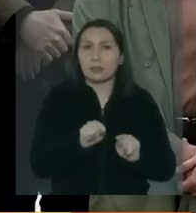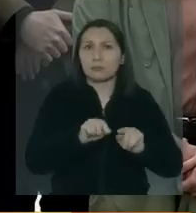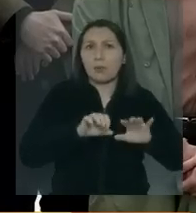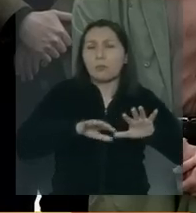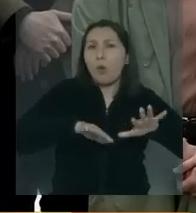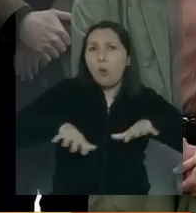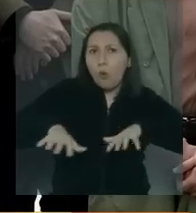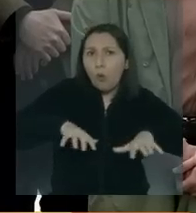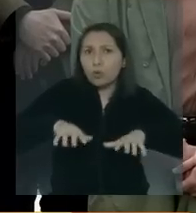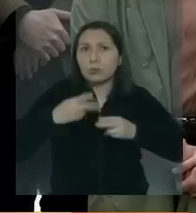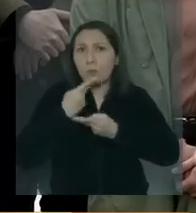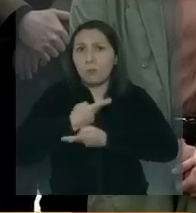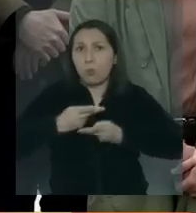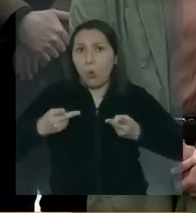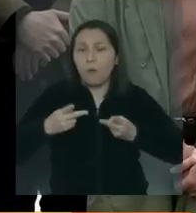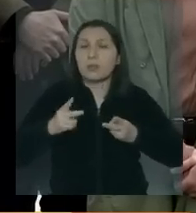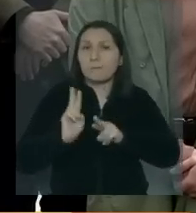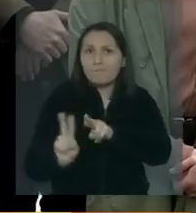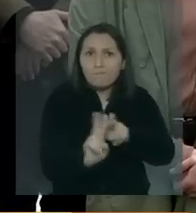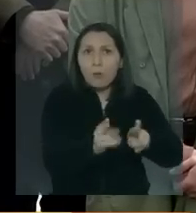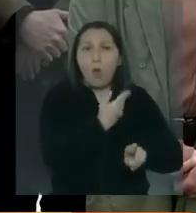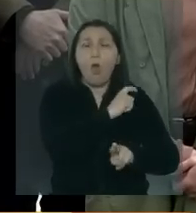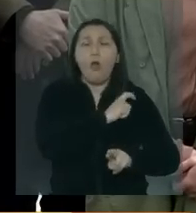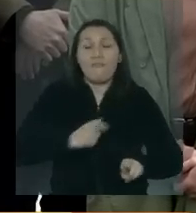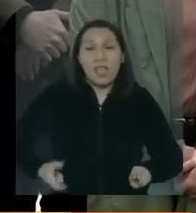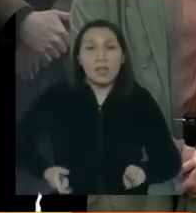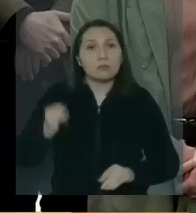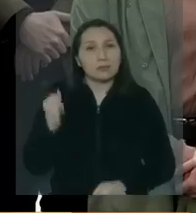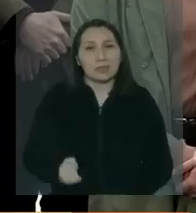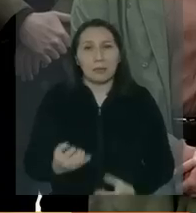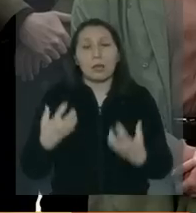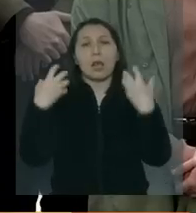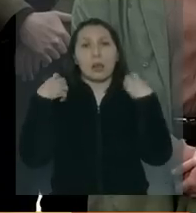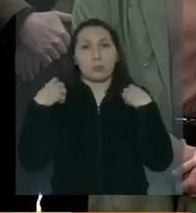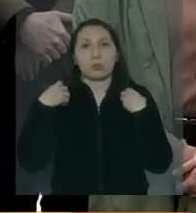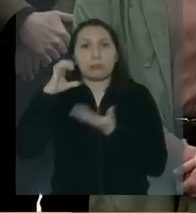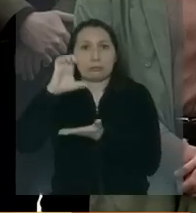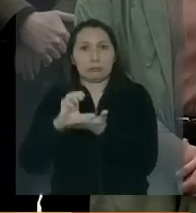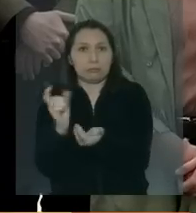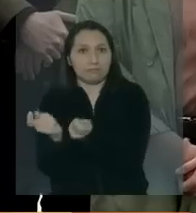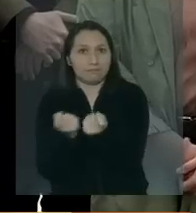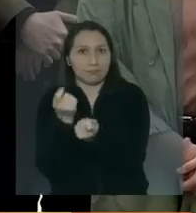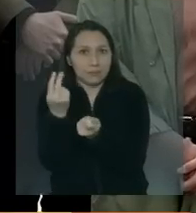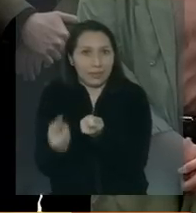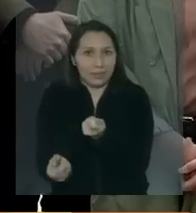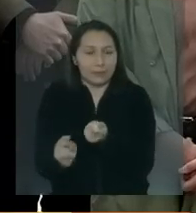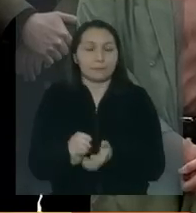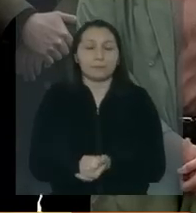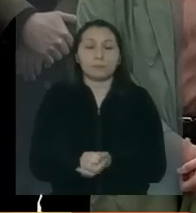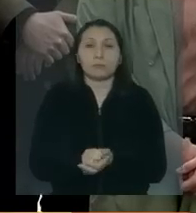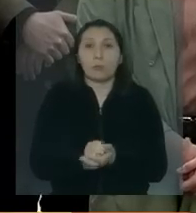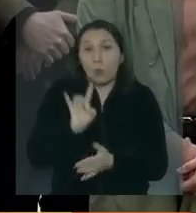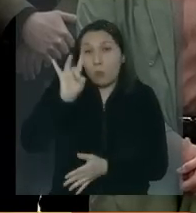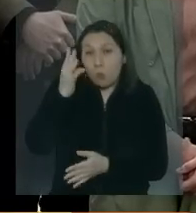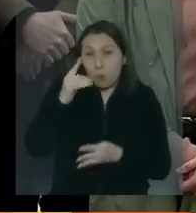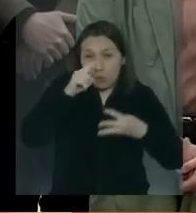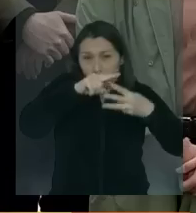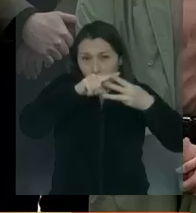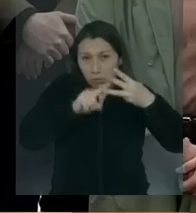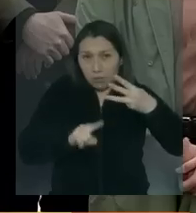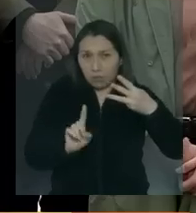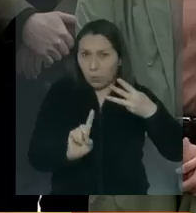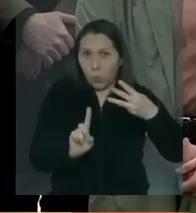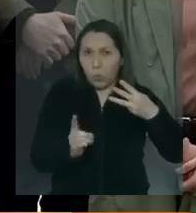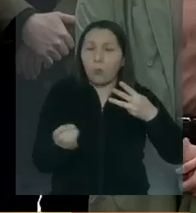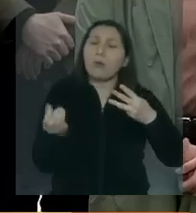políticas públicas que empujemos desde el gobierno van a ser siempre también con responsabilidad fiscal. Ahora, estas medidas no son únicas. Como ustedes